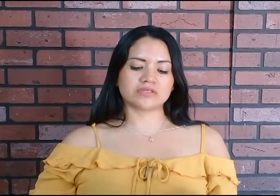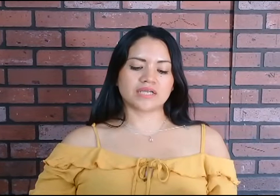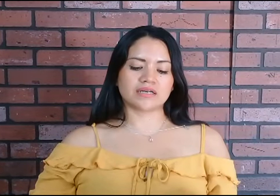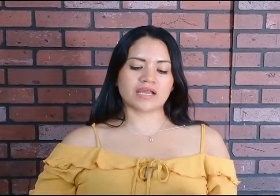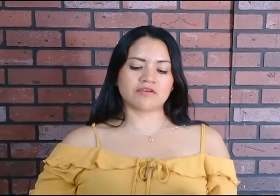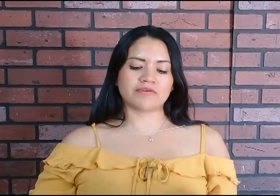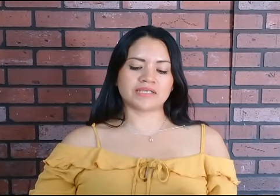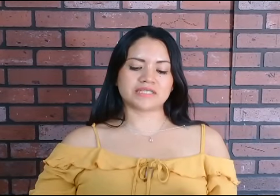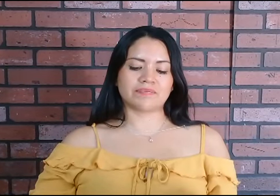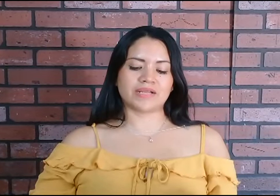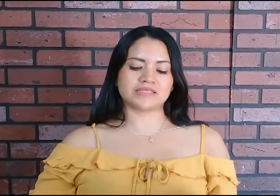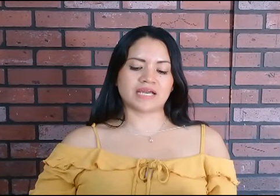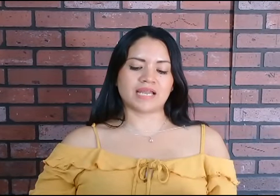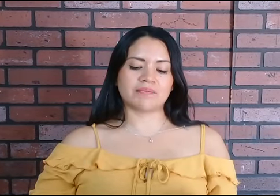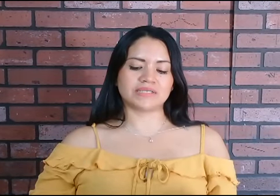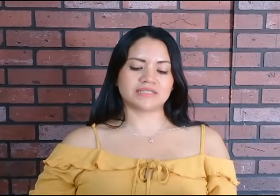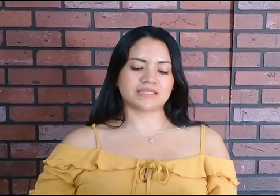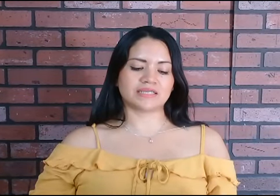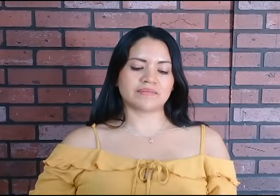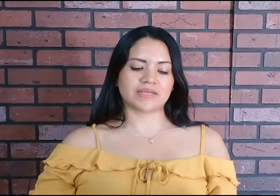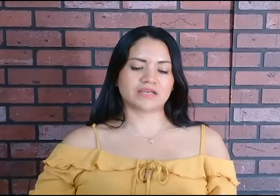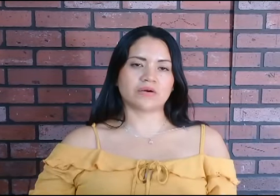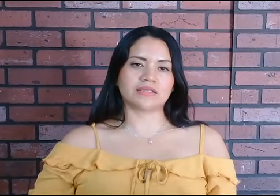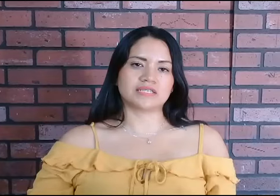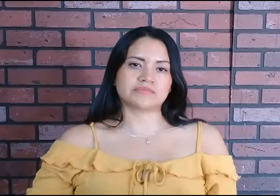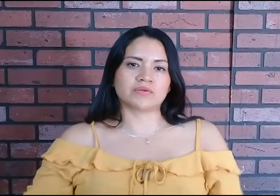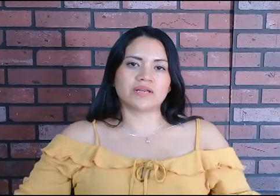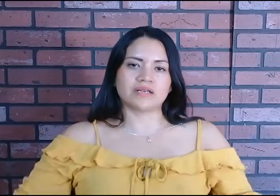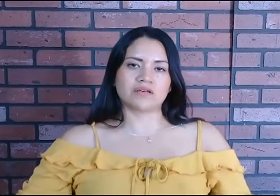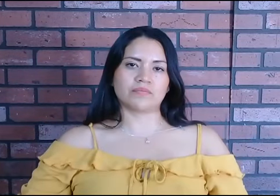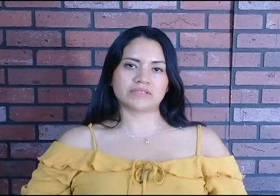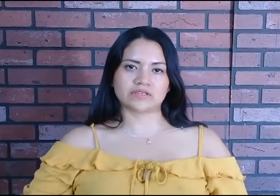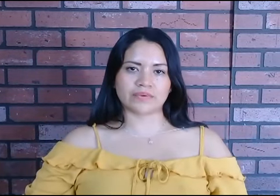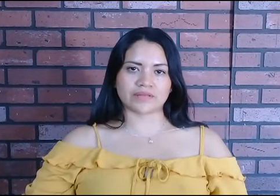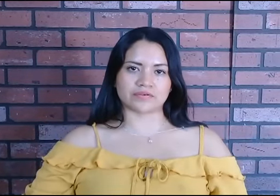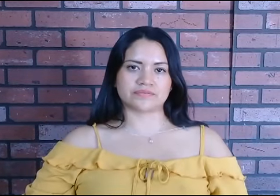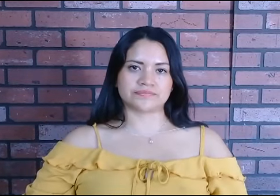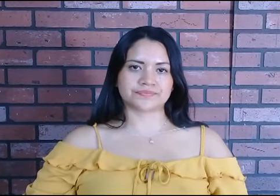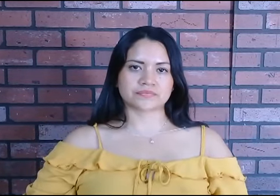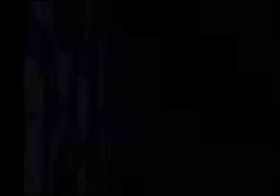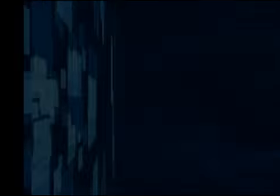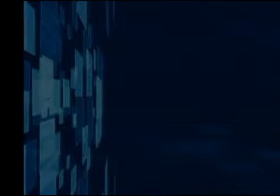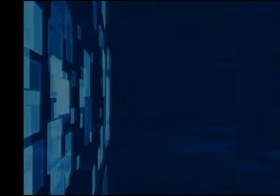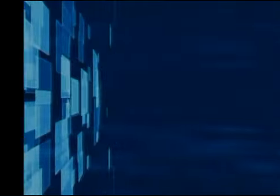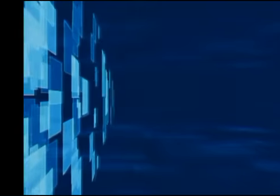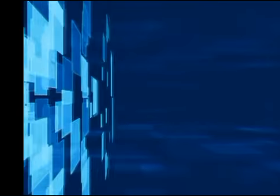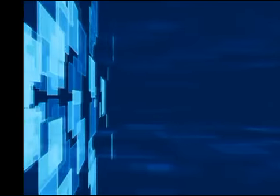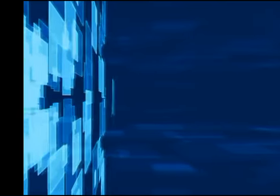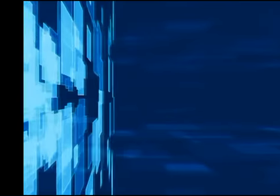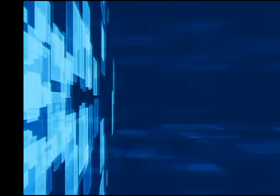dio a conocer la conferencia de prensa el presidente de México, Andrés Manuel López Obrador.